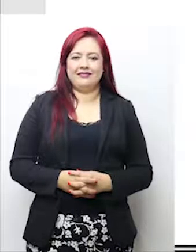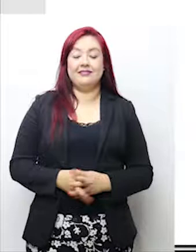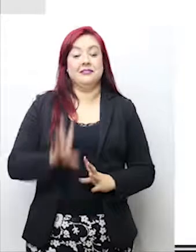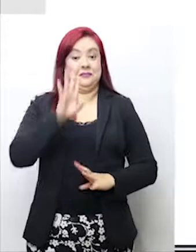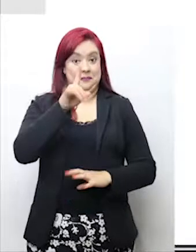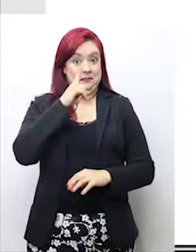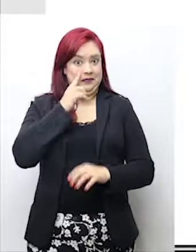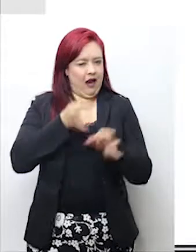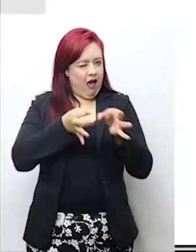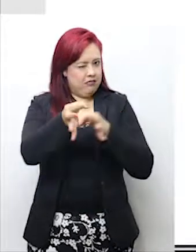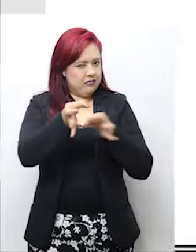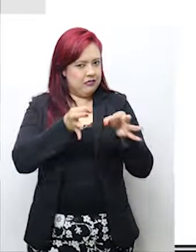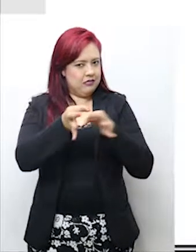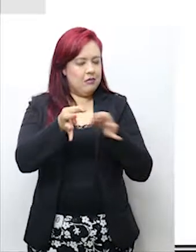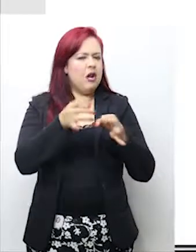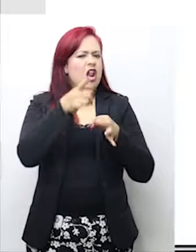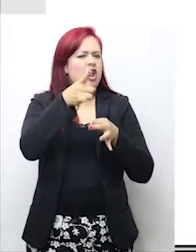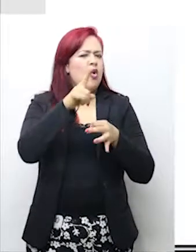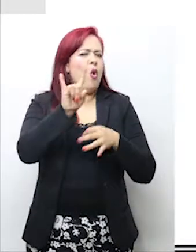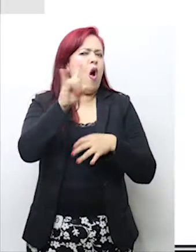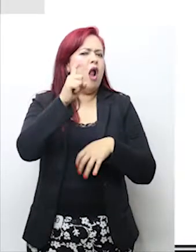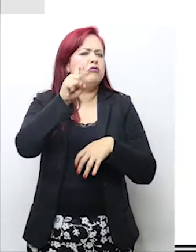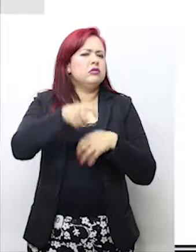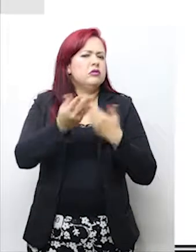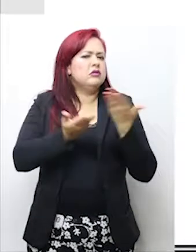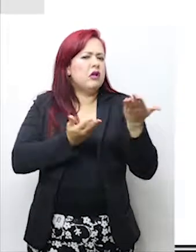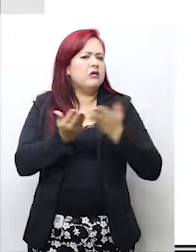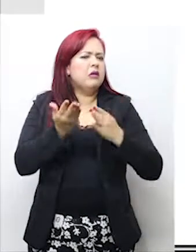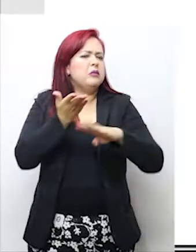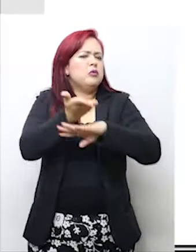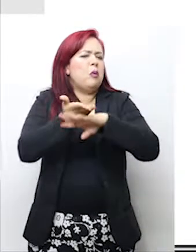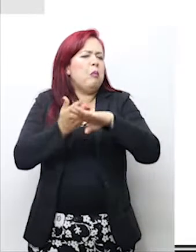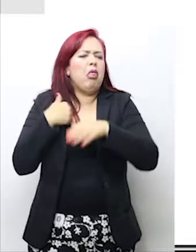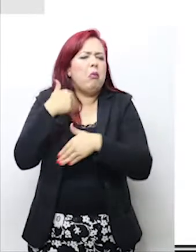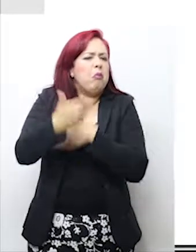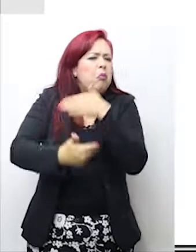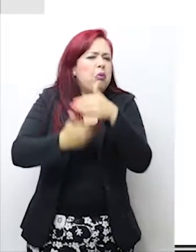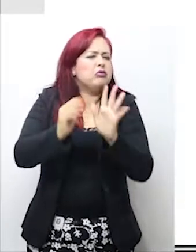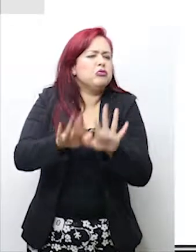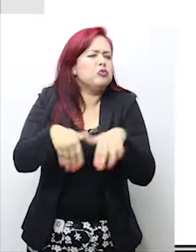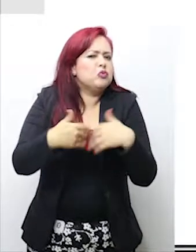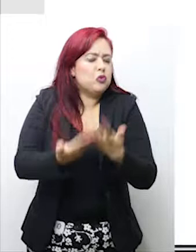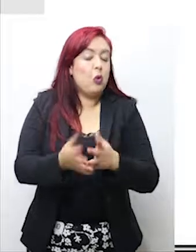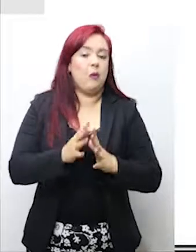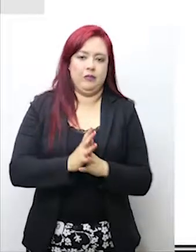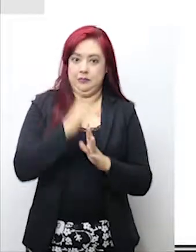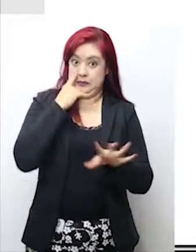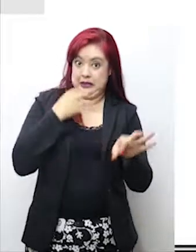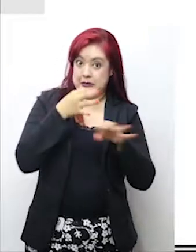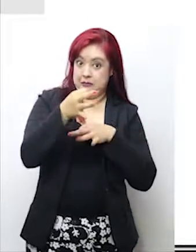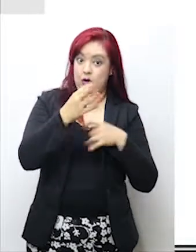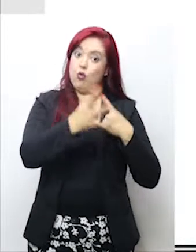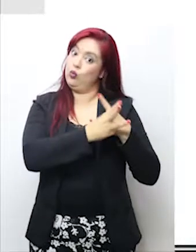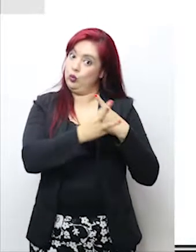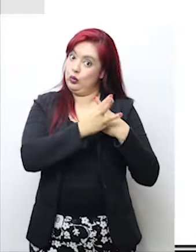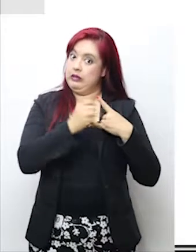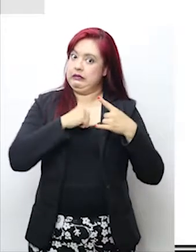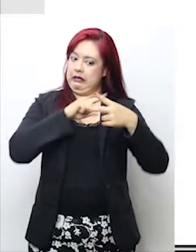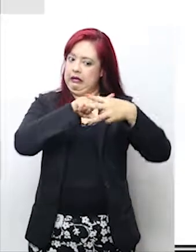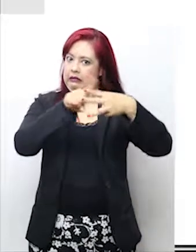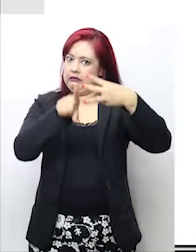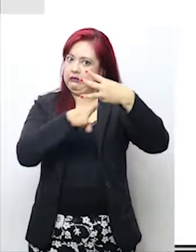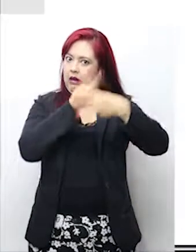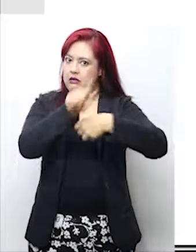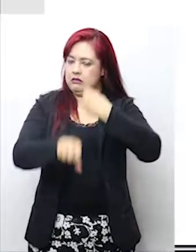Tutorial Mesa de Ayuda y Solicitud de Servicio. La universidad cuenta con tres herramientas de apoyo para el desarrollo de las